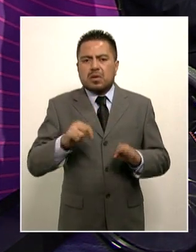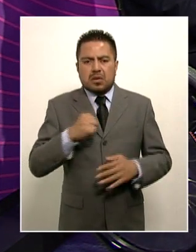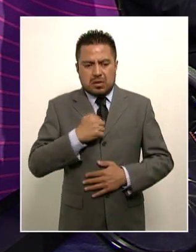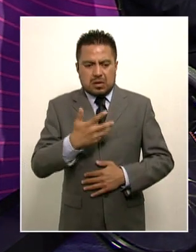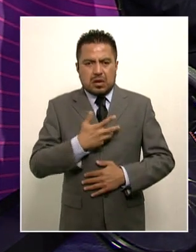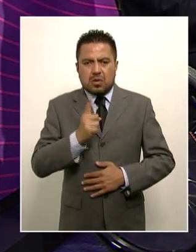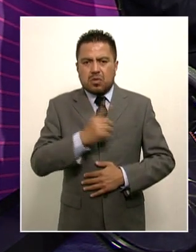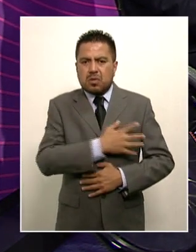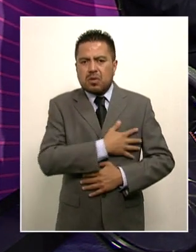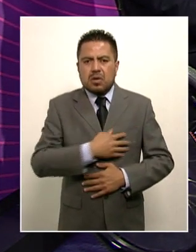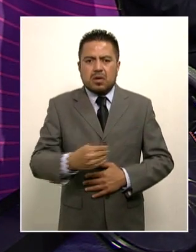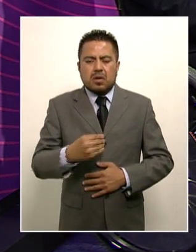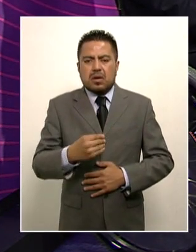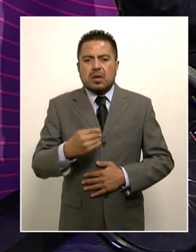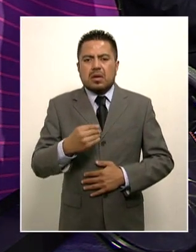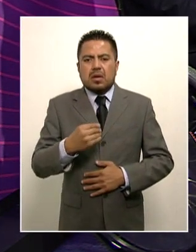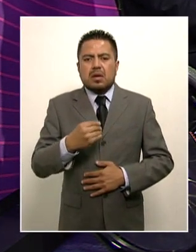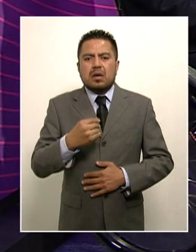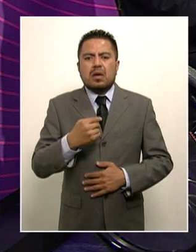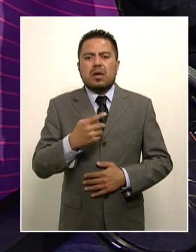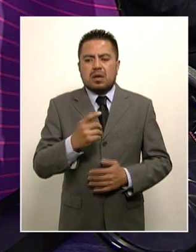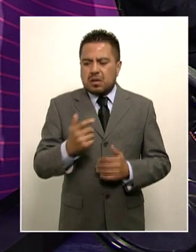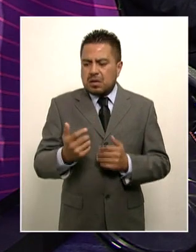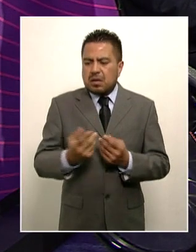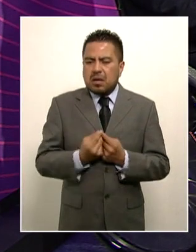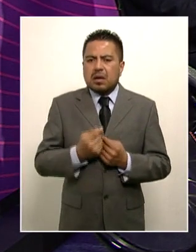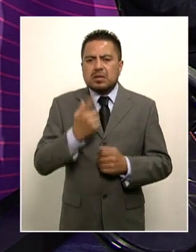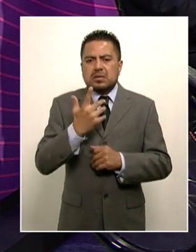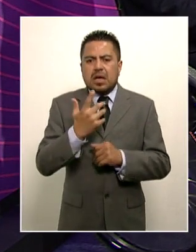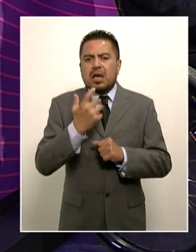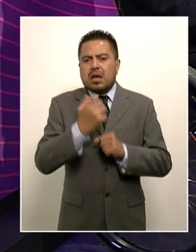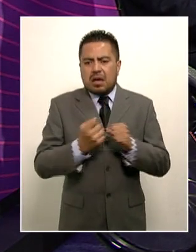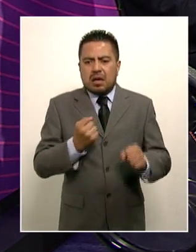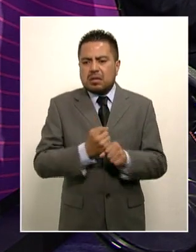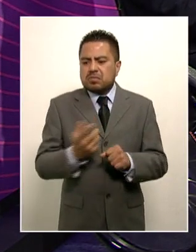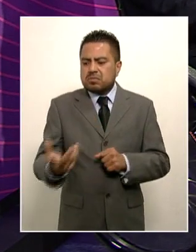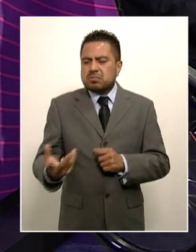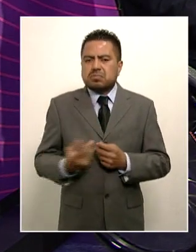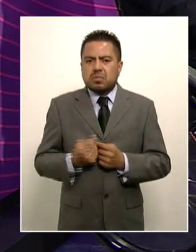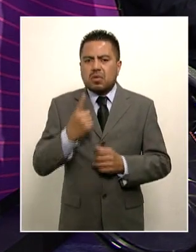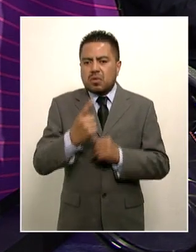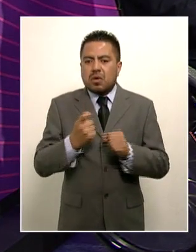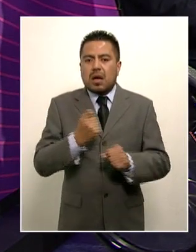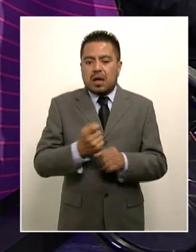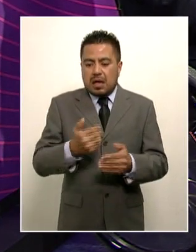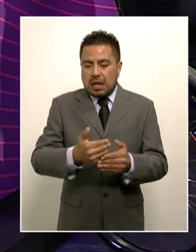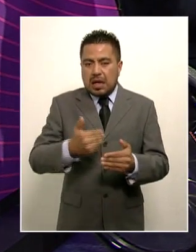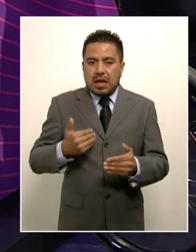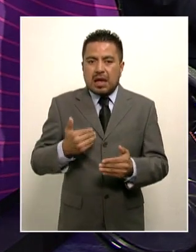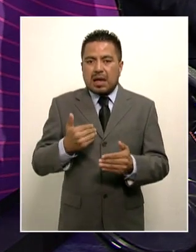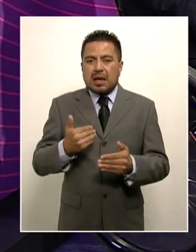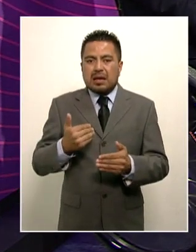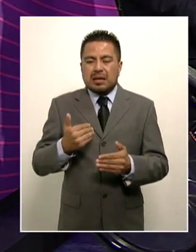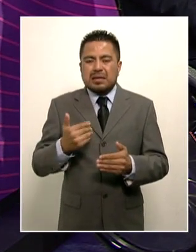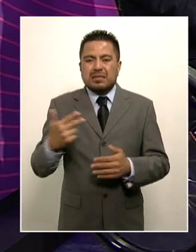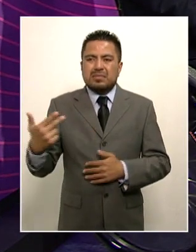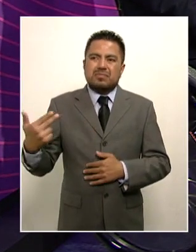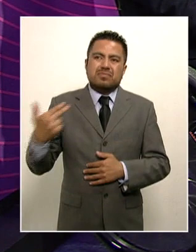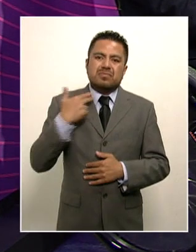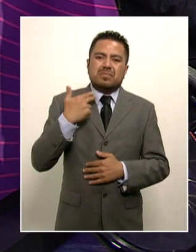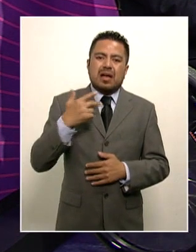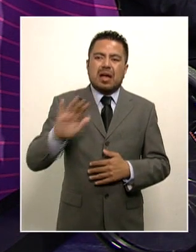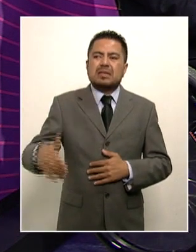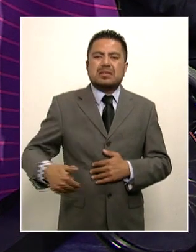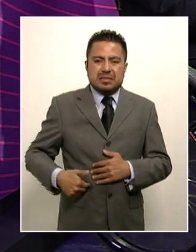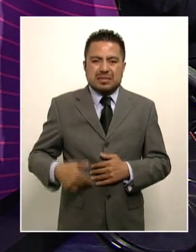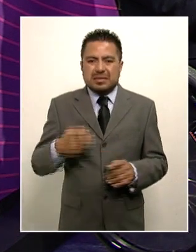hijo que se quedó conmigo desde los 5 años, un año antes de que tuviera este